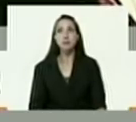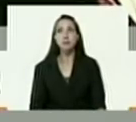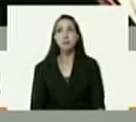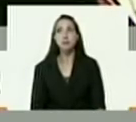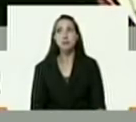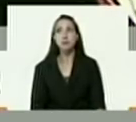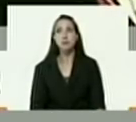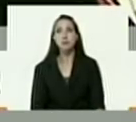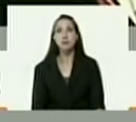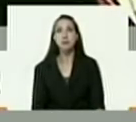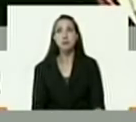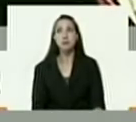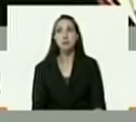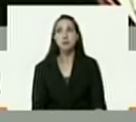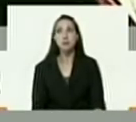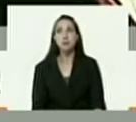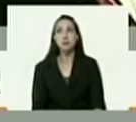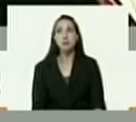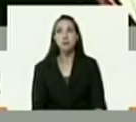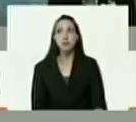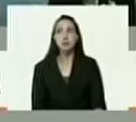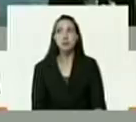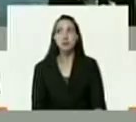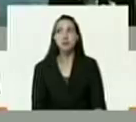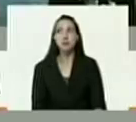Allá, por allá, y después la señora.